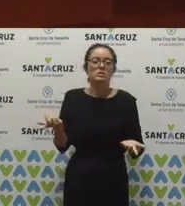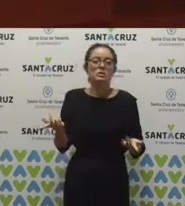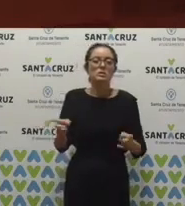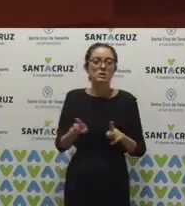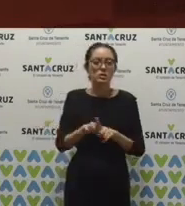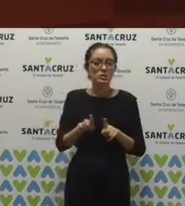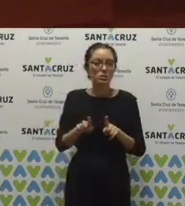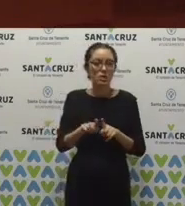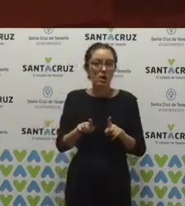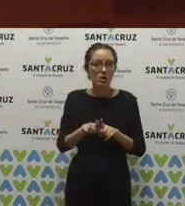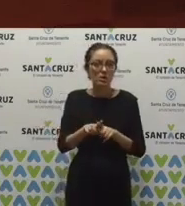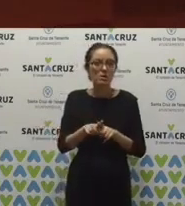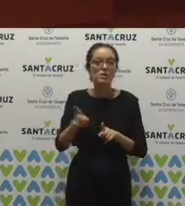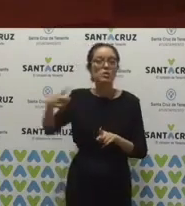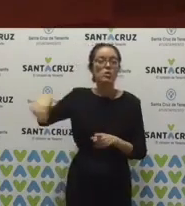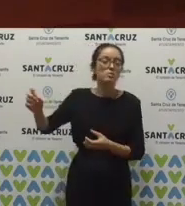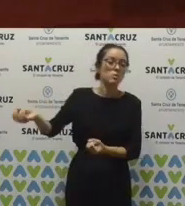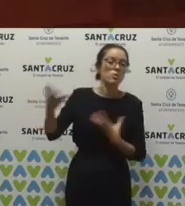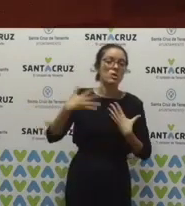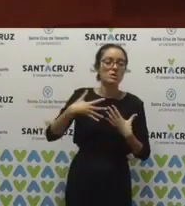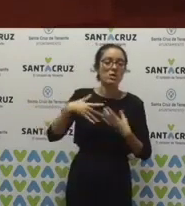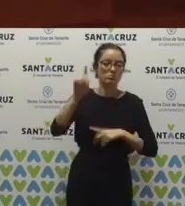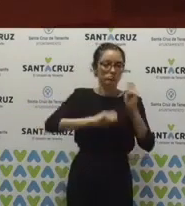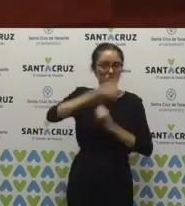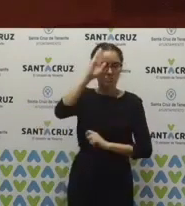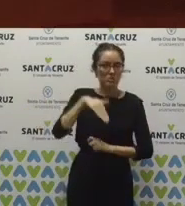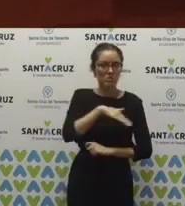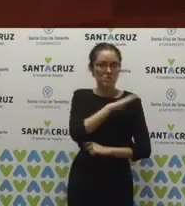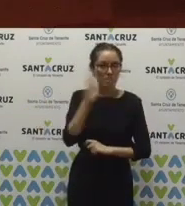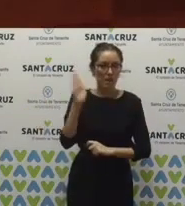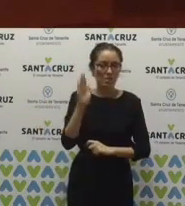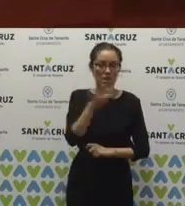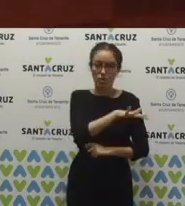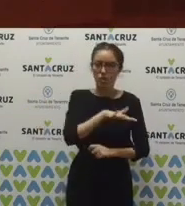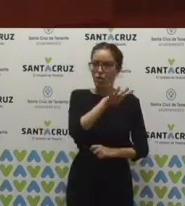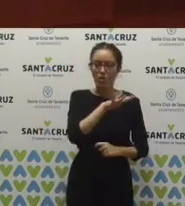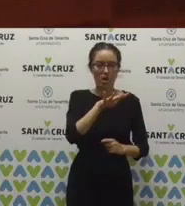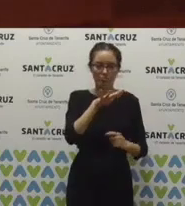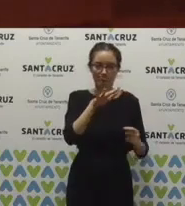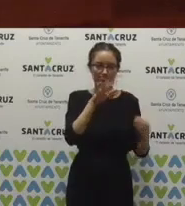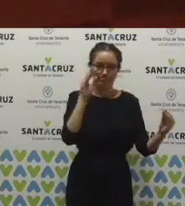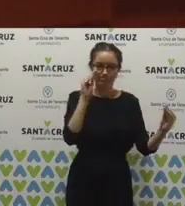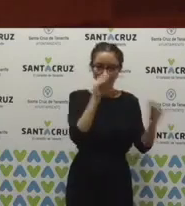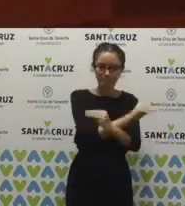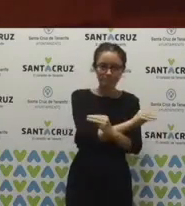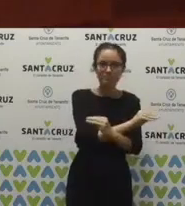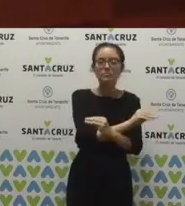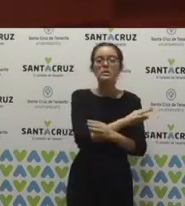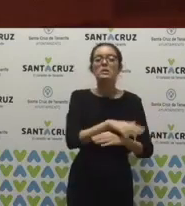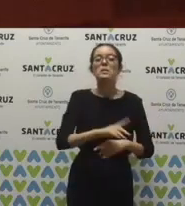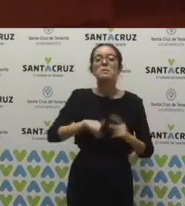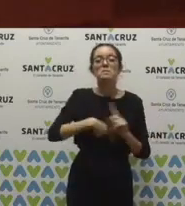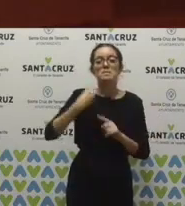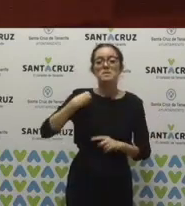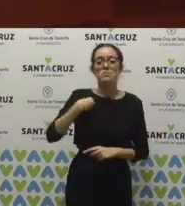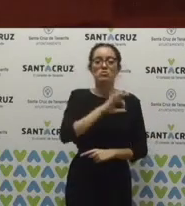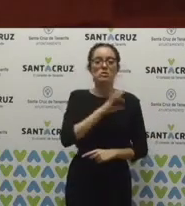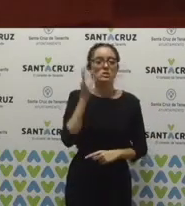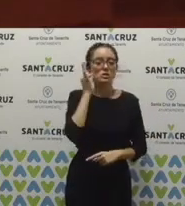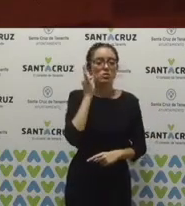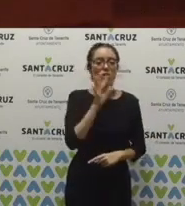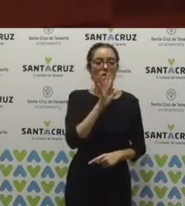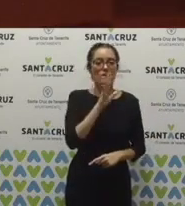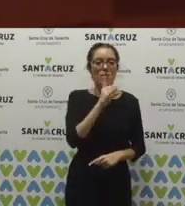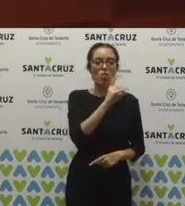acuerdo por lo que me trasladan de las ampas del distrito de referencia y como decía doña dolores nosotros no le podemos